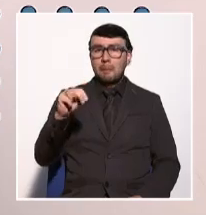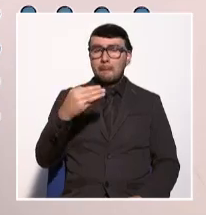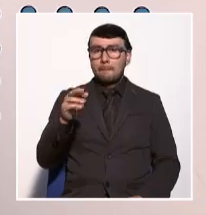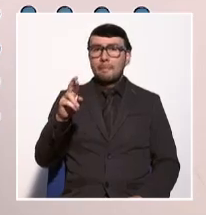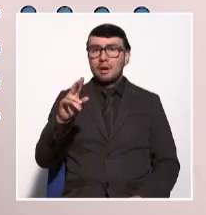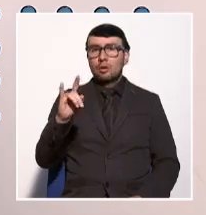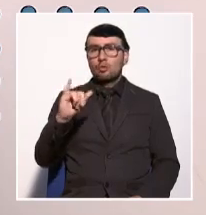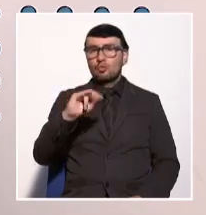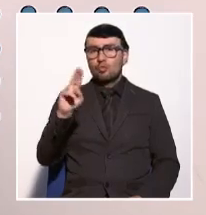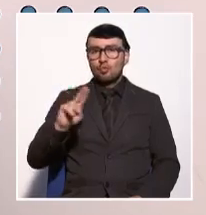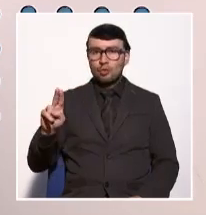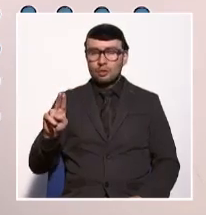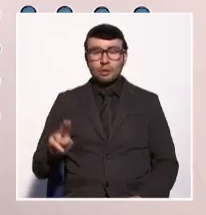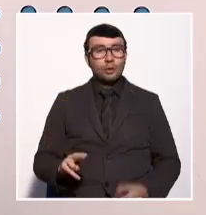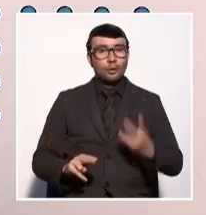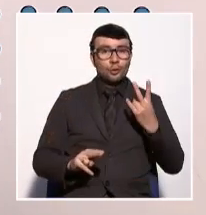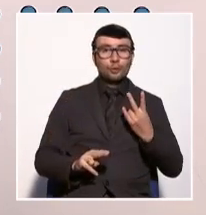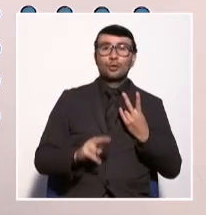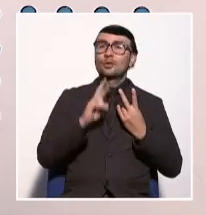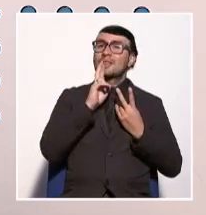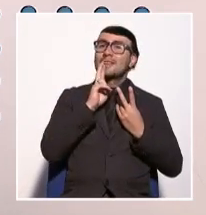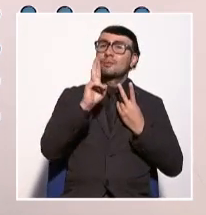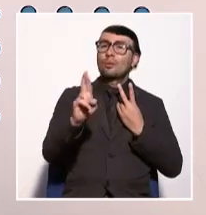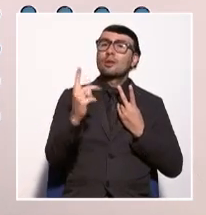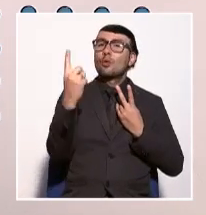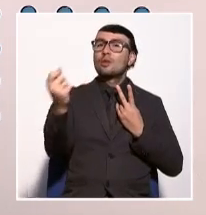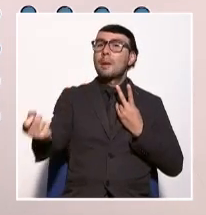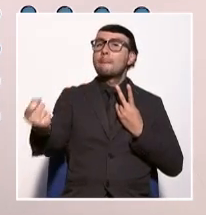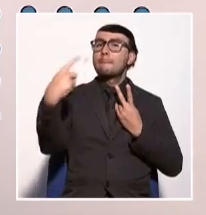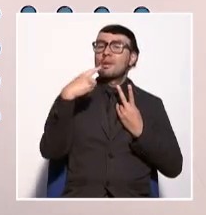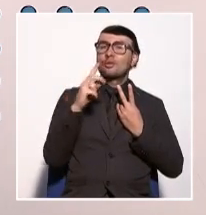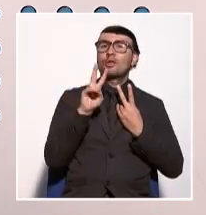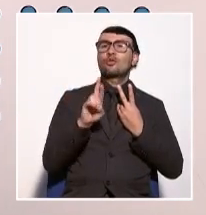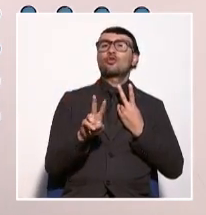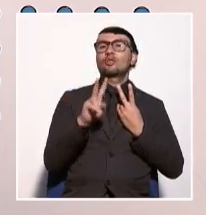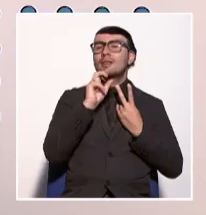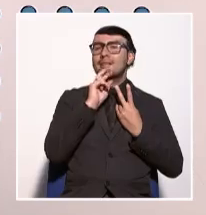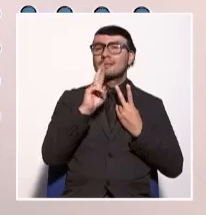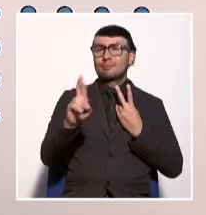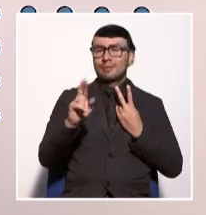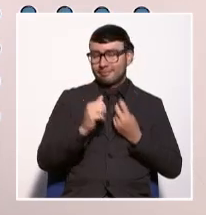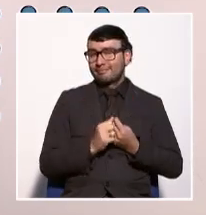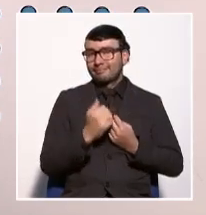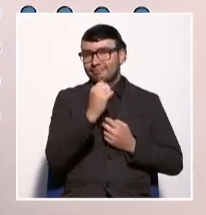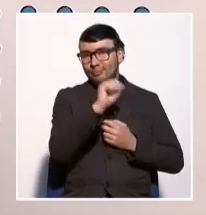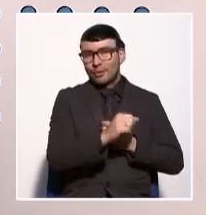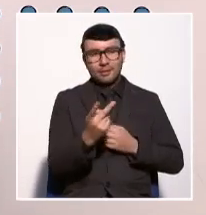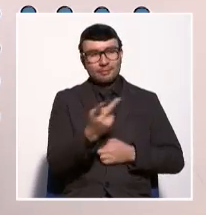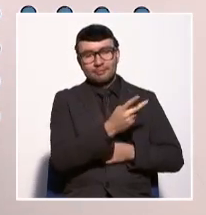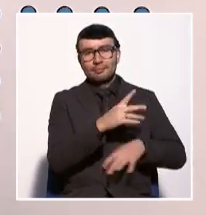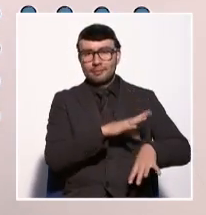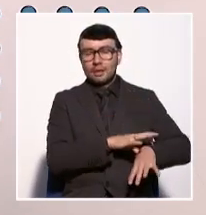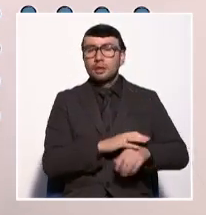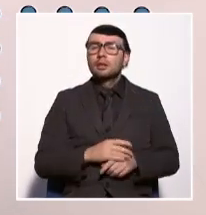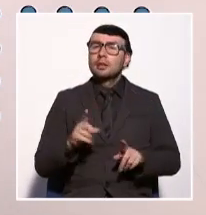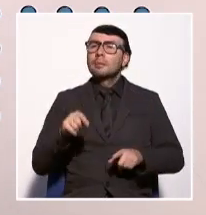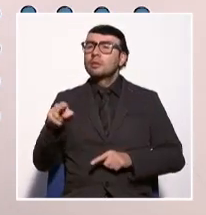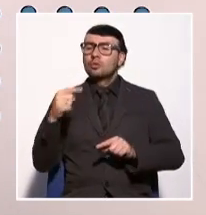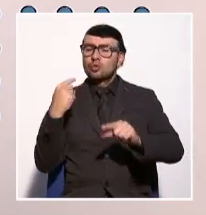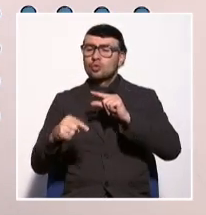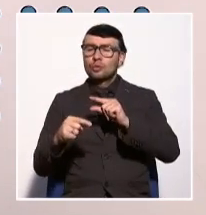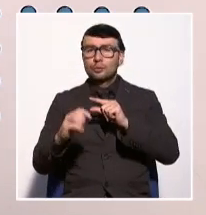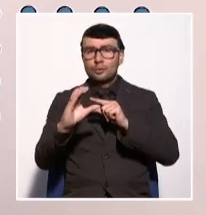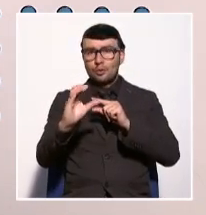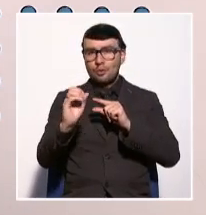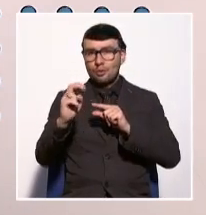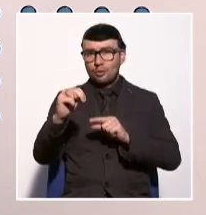enriquecen una pregunta que ustedes hagan las preguntas también llegan por medio del correo electrónico conexión